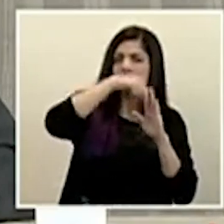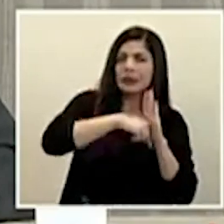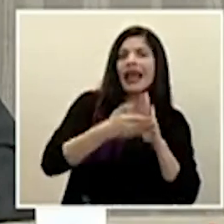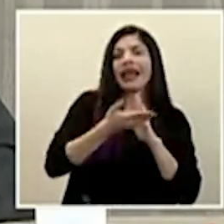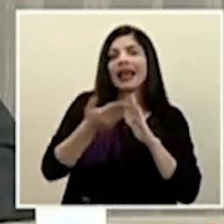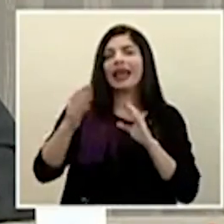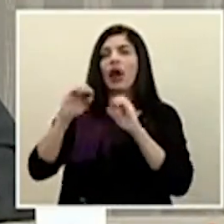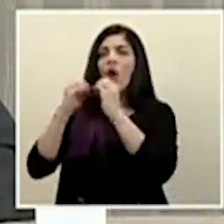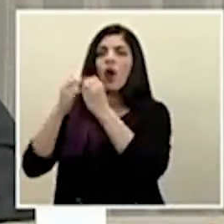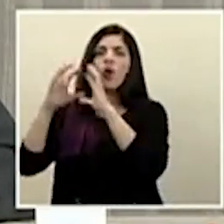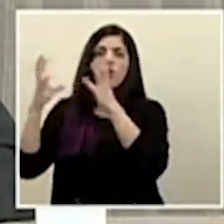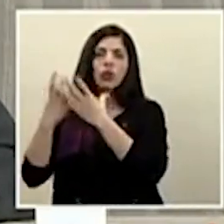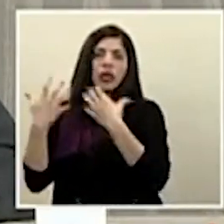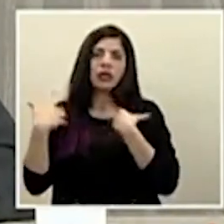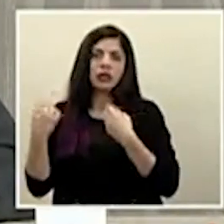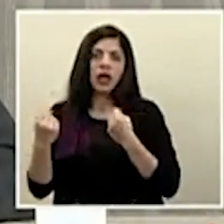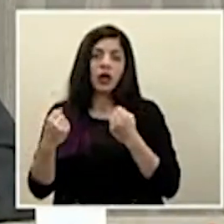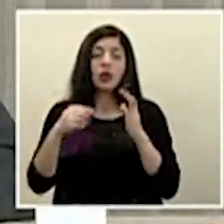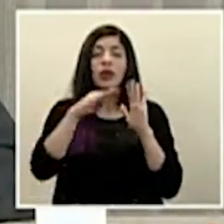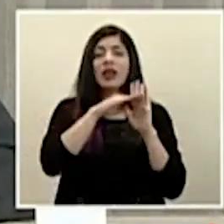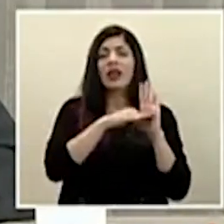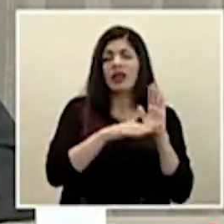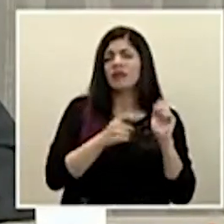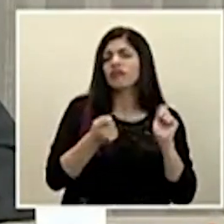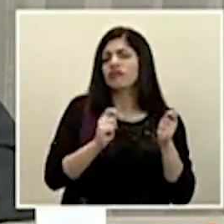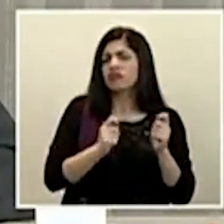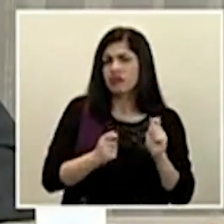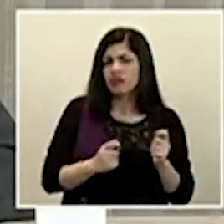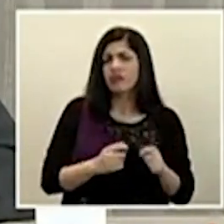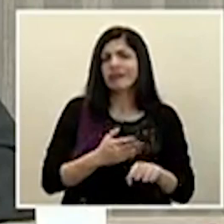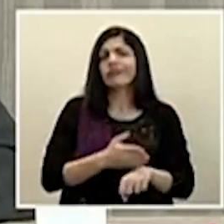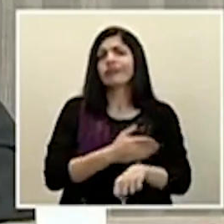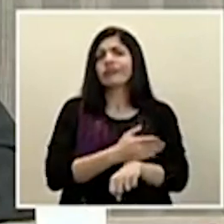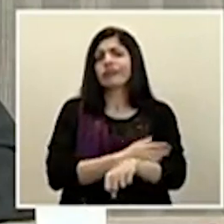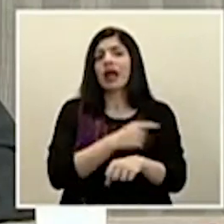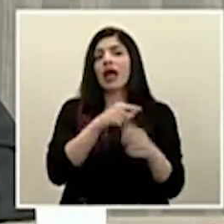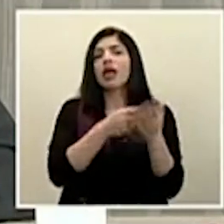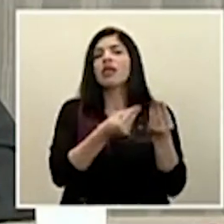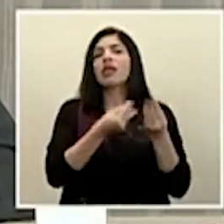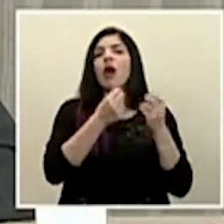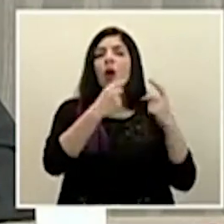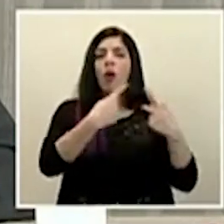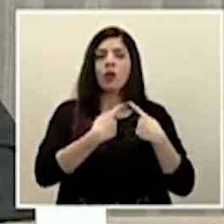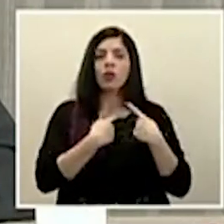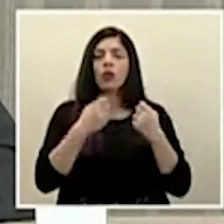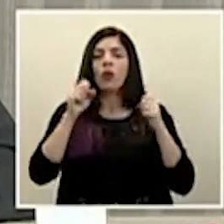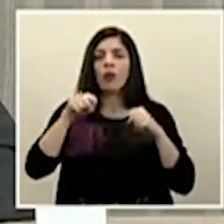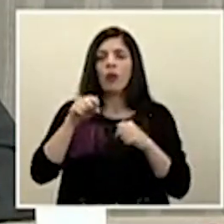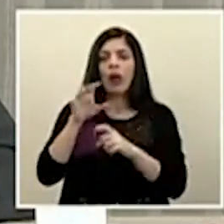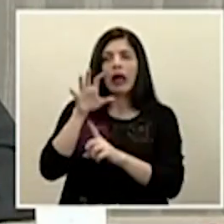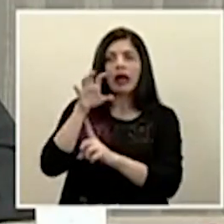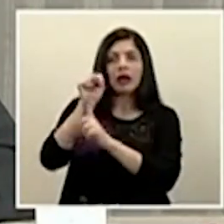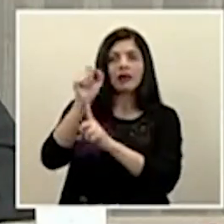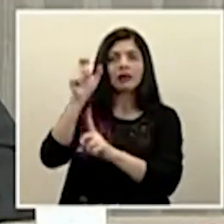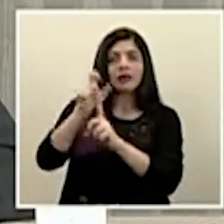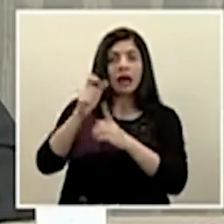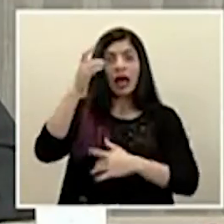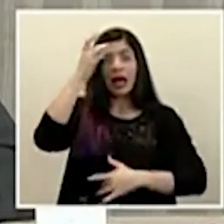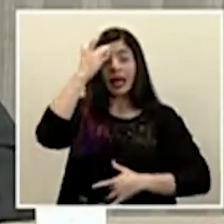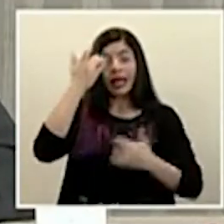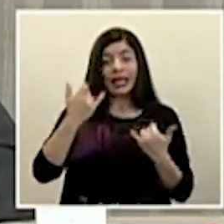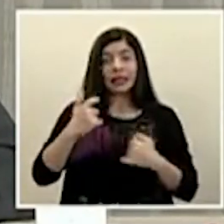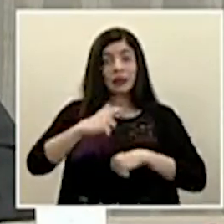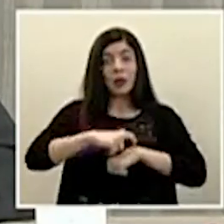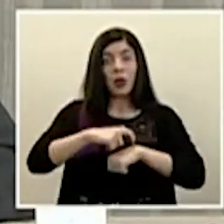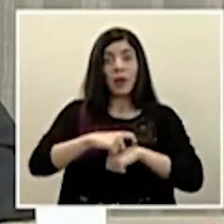Los alineamientos han ido cambiando, han ido evolucionando y han permitido tener una definición que incluso en este momento lo que se ha